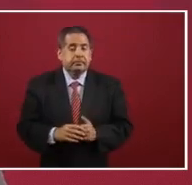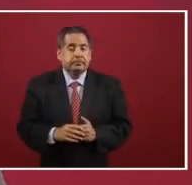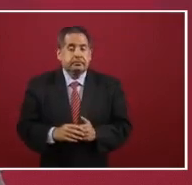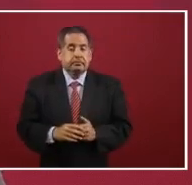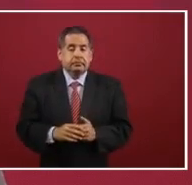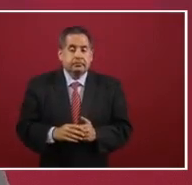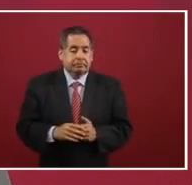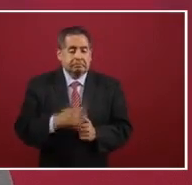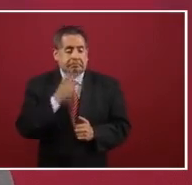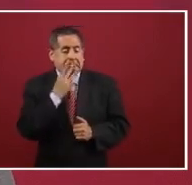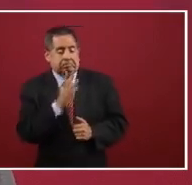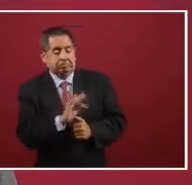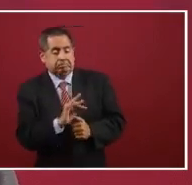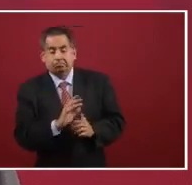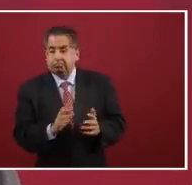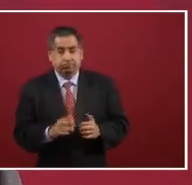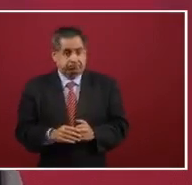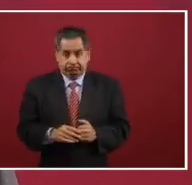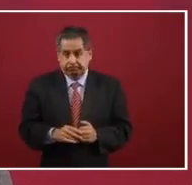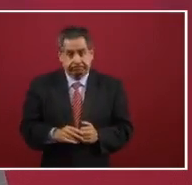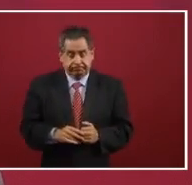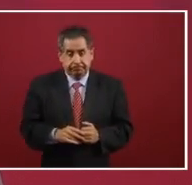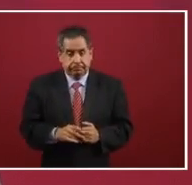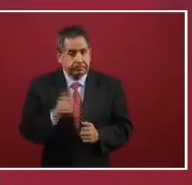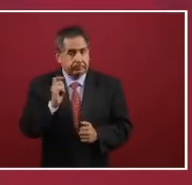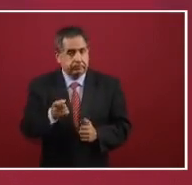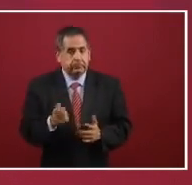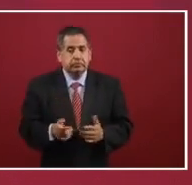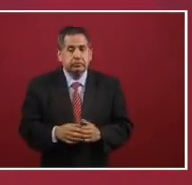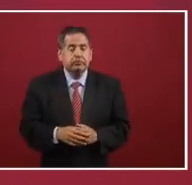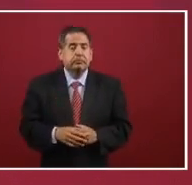es poca cosa, hasta